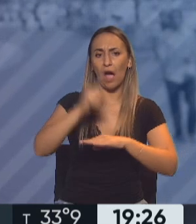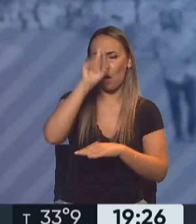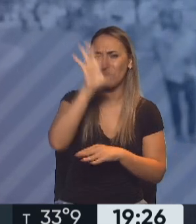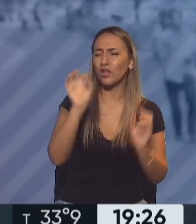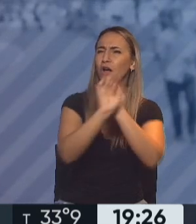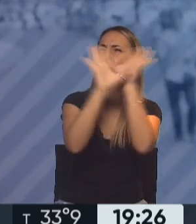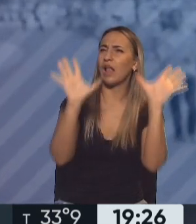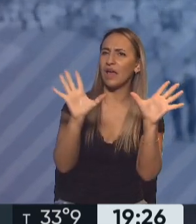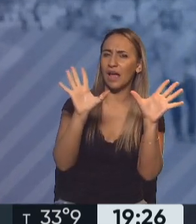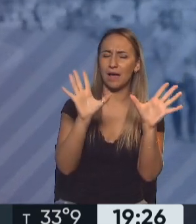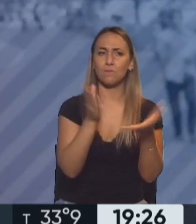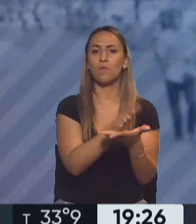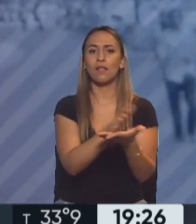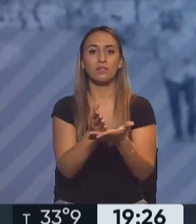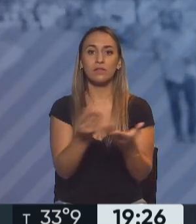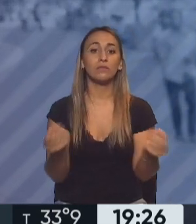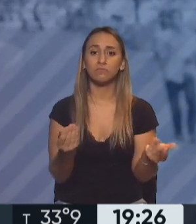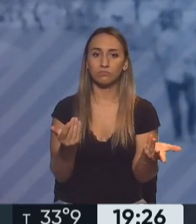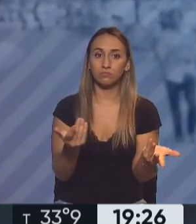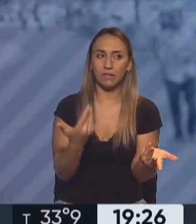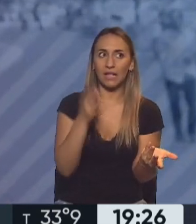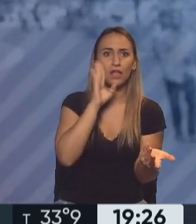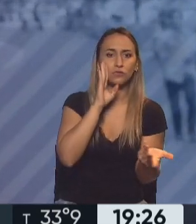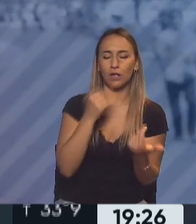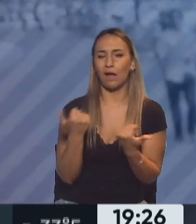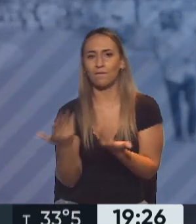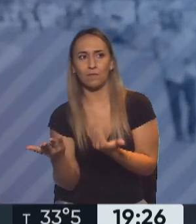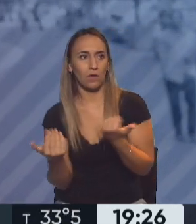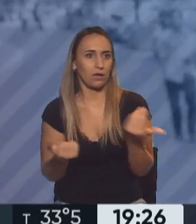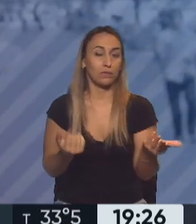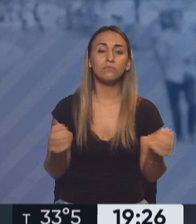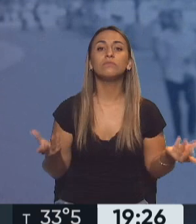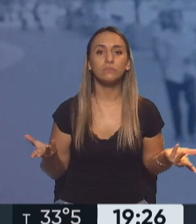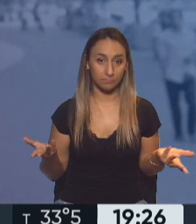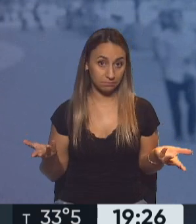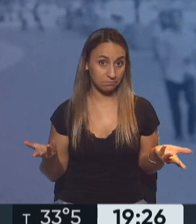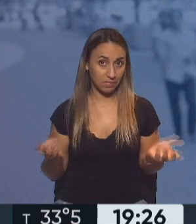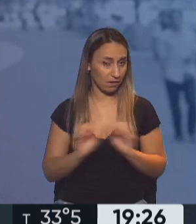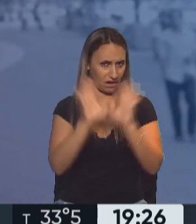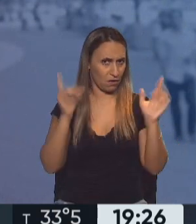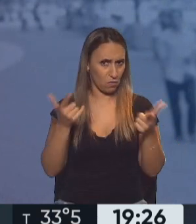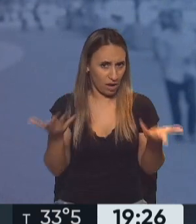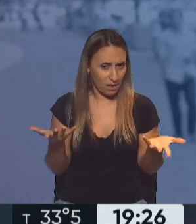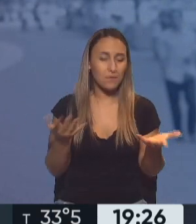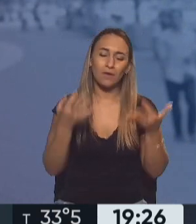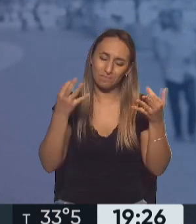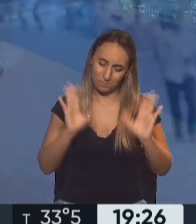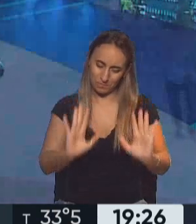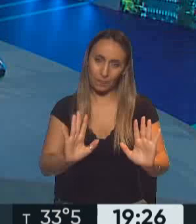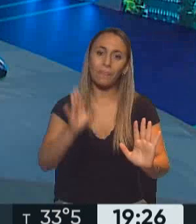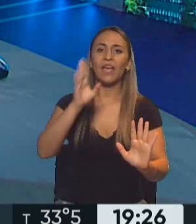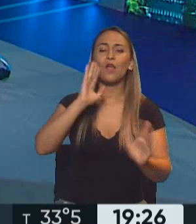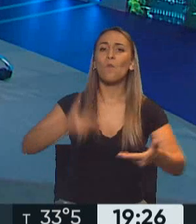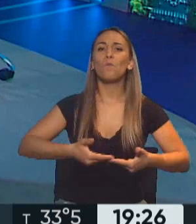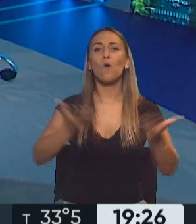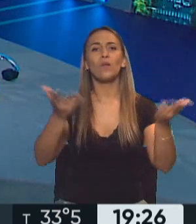la negociación. Ahí permitime dudar un poquito. A ver, si bien es cierto que no se ha expresado oficialmente, claro,